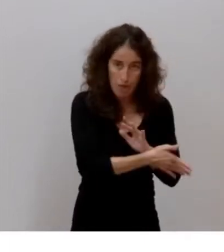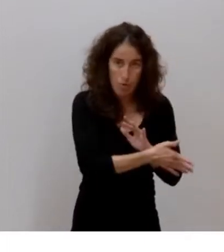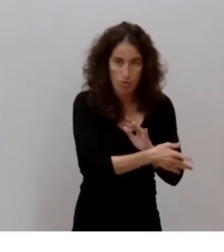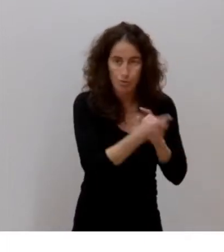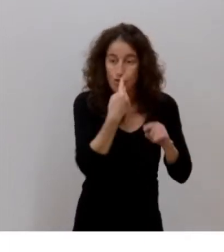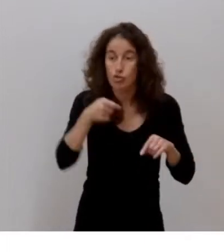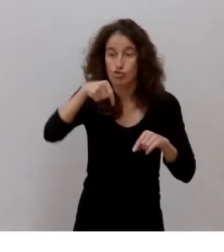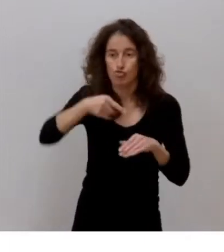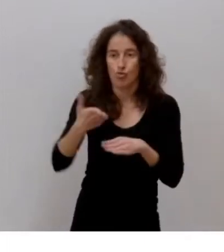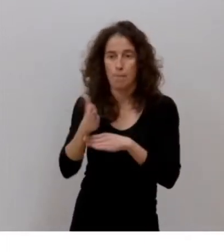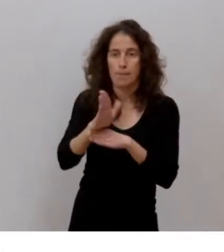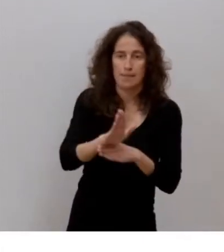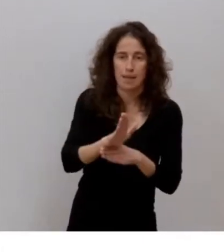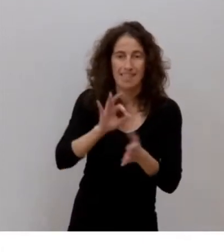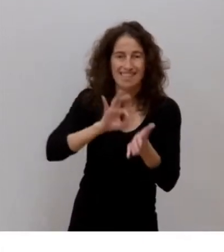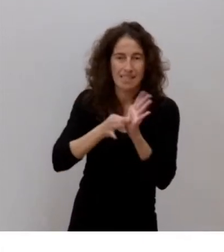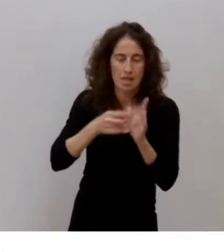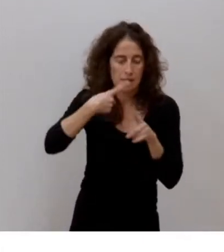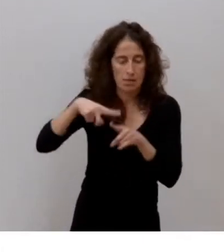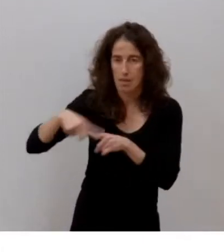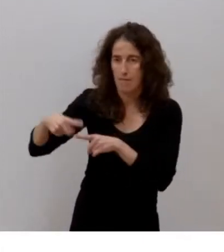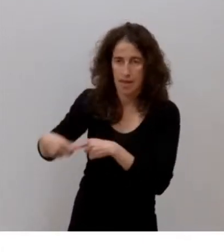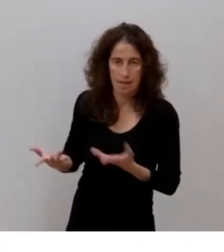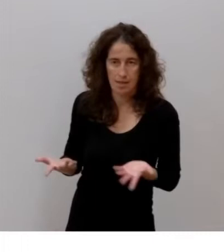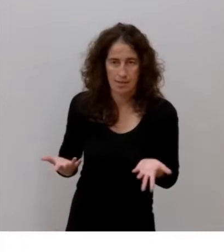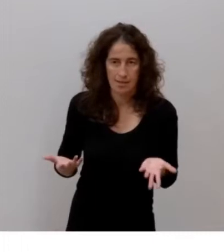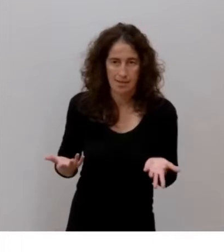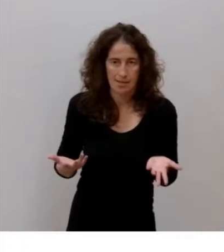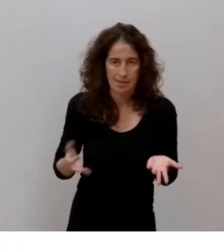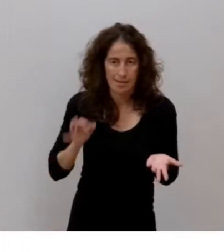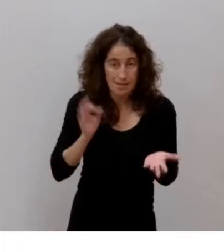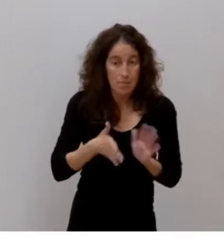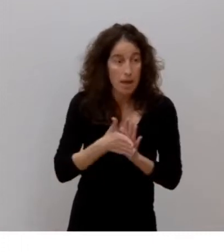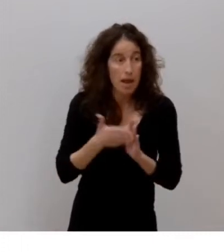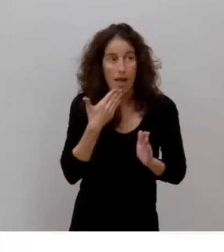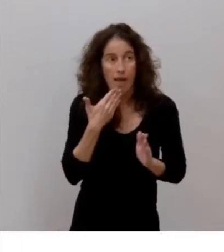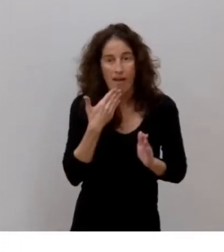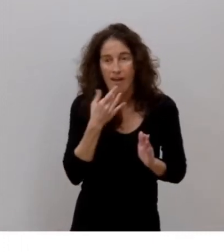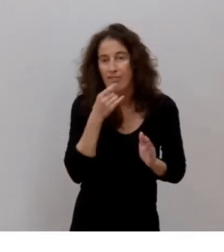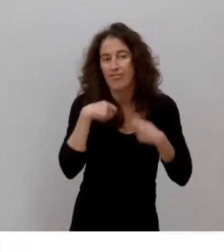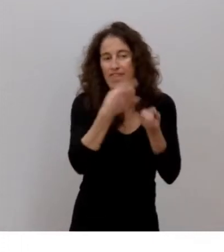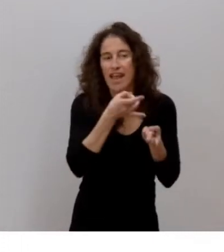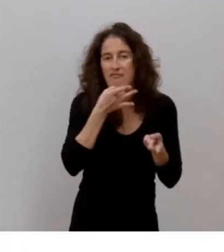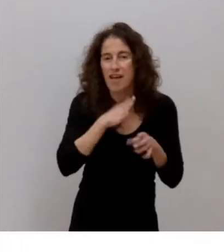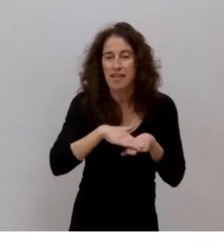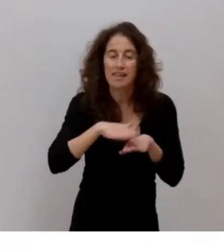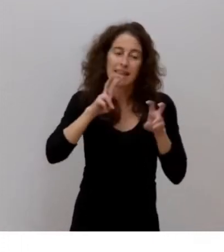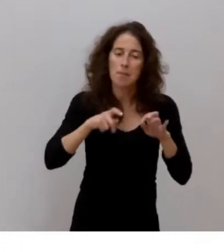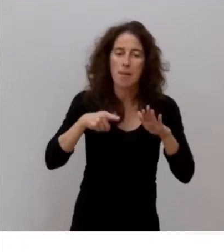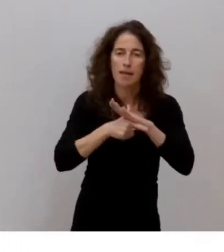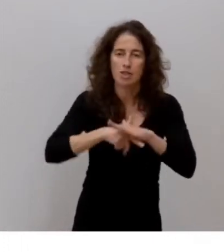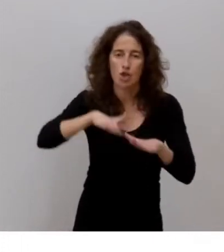presentado diversos sistemas que ayudan a que esas bajas laborales se puedan hacer de una manera más